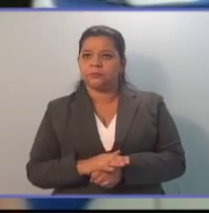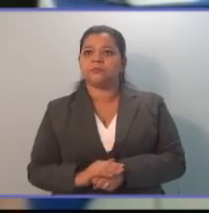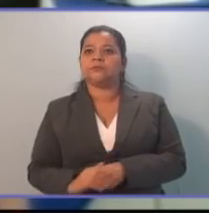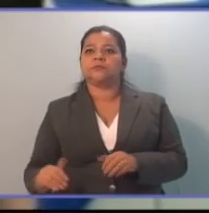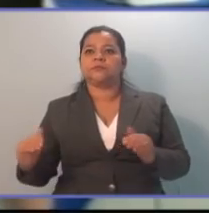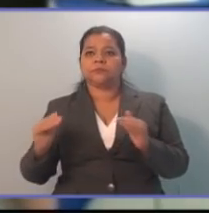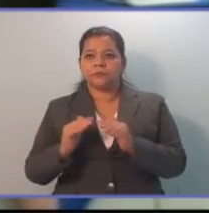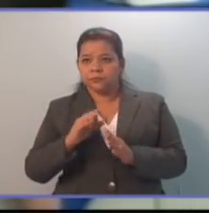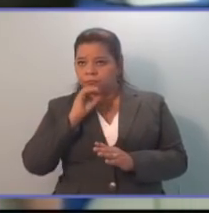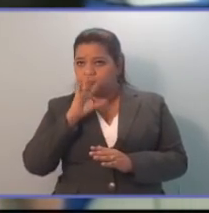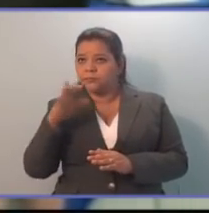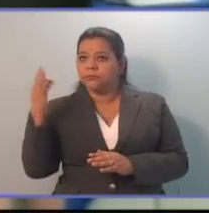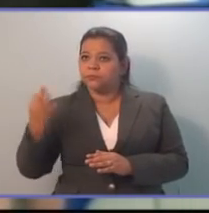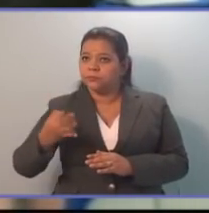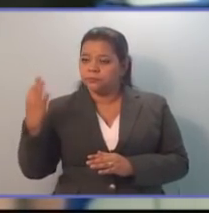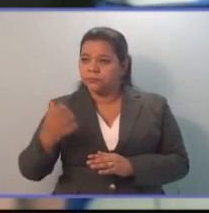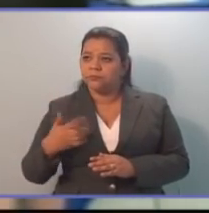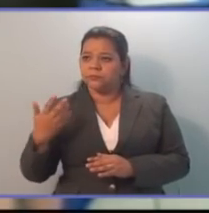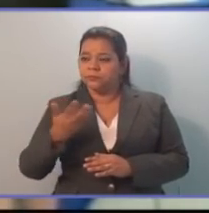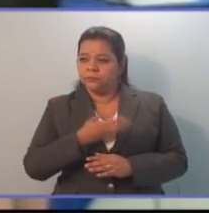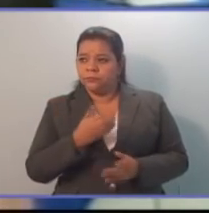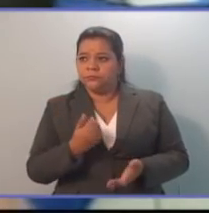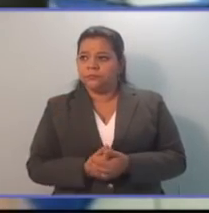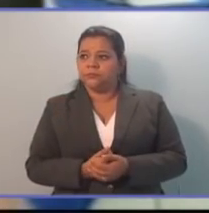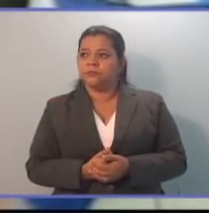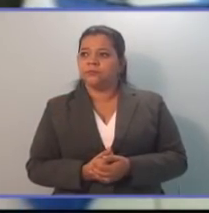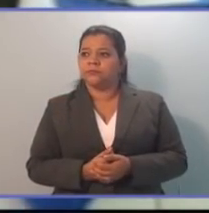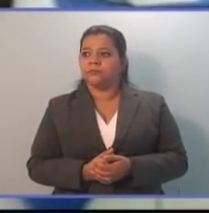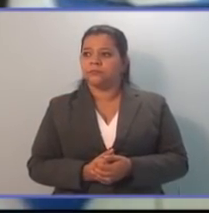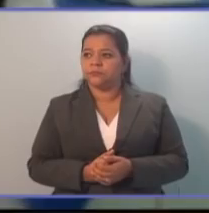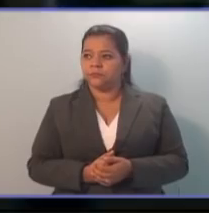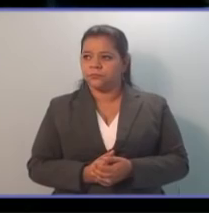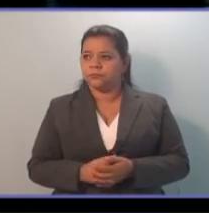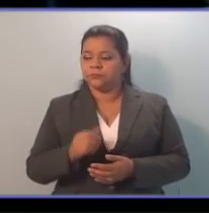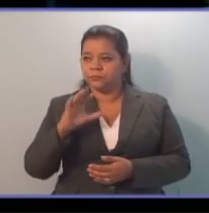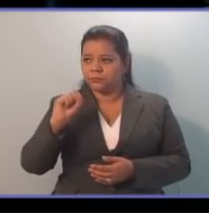ha dicho que es necesario pensar en el rescate de principios y valores dentro de la Corte